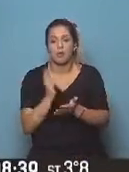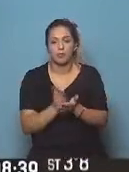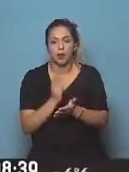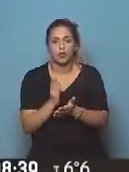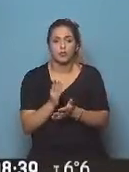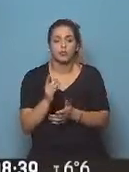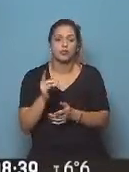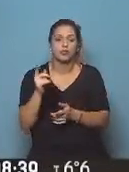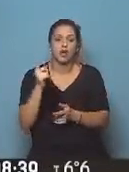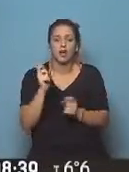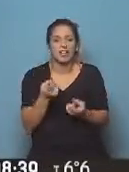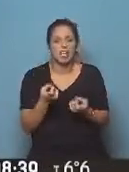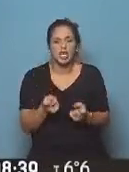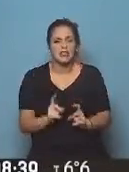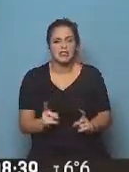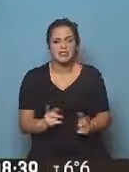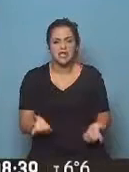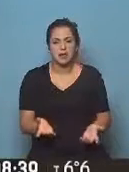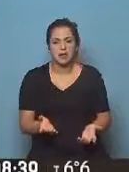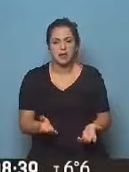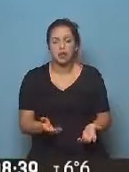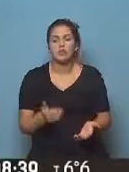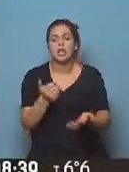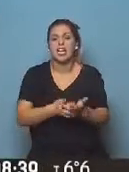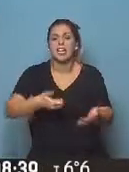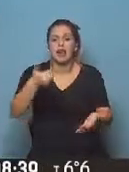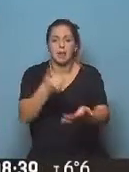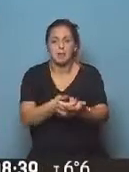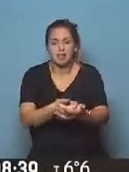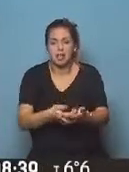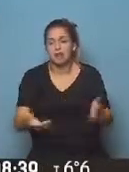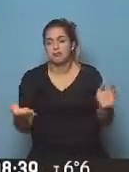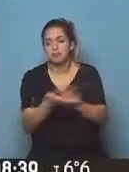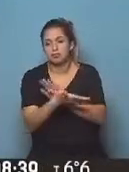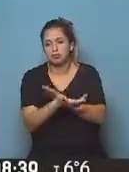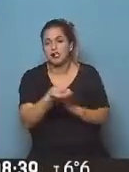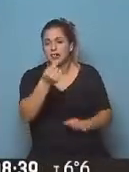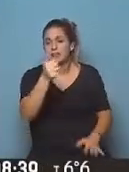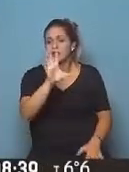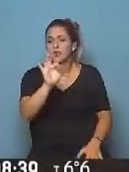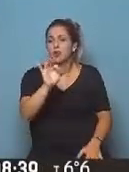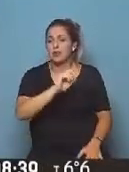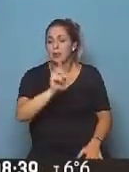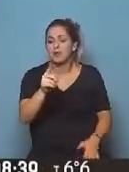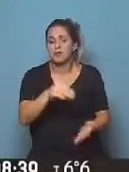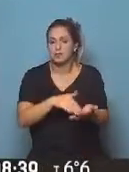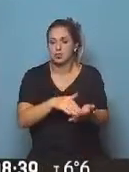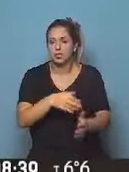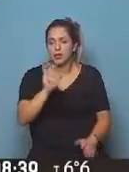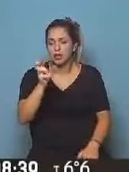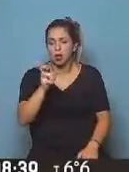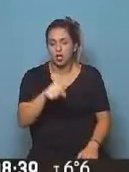absolutamente innecesaria que permite una fuga de capitales descomunal de cerca de 56 mil millones de dólares en este tiempo